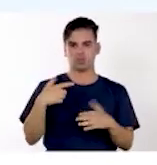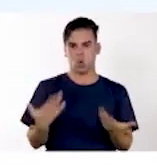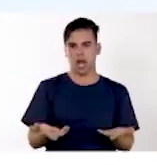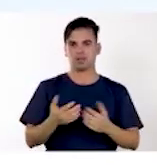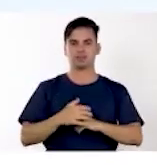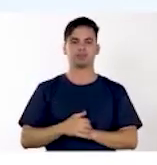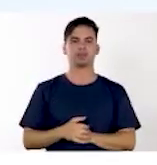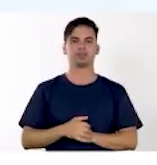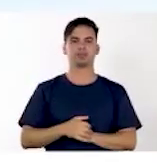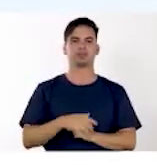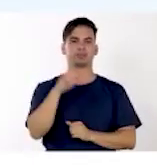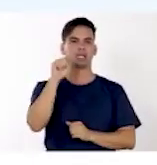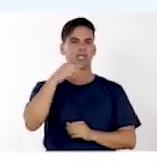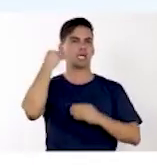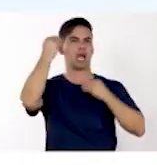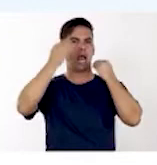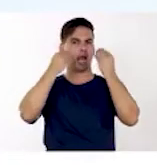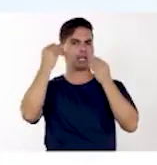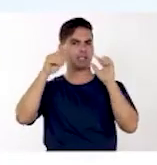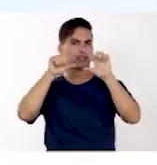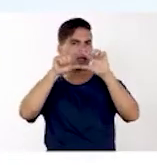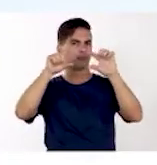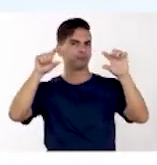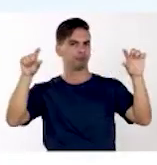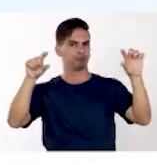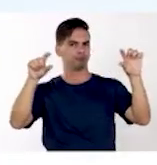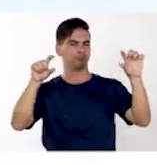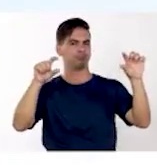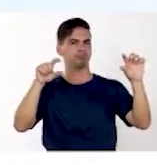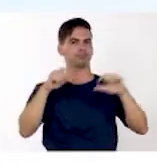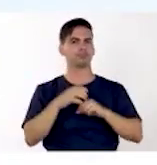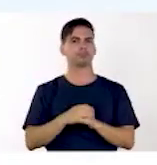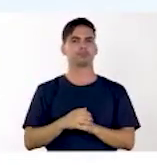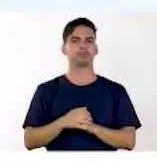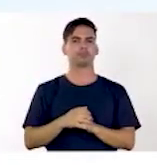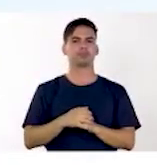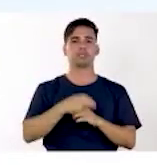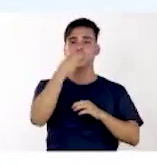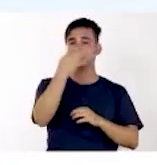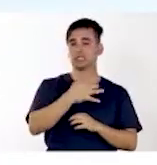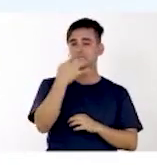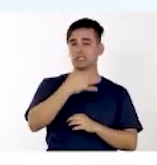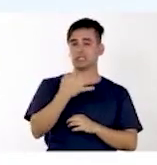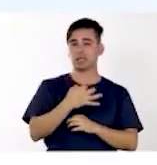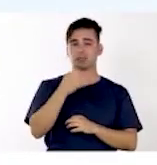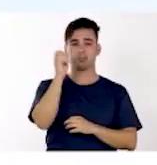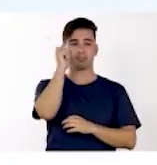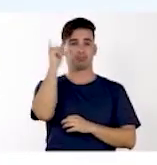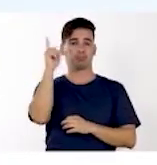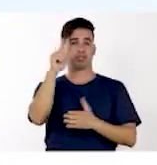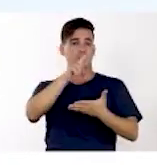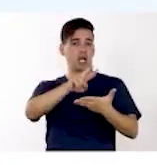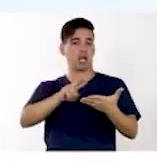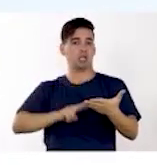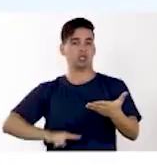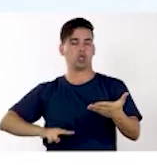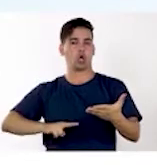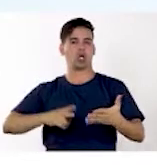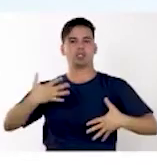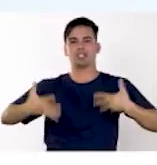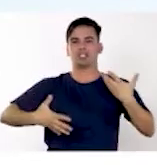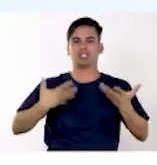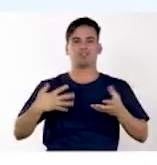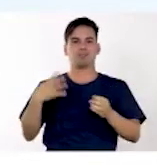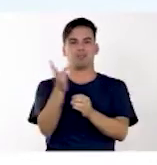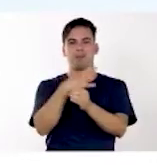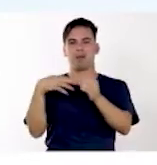oración. Siempre los ávidos lectores han disfrutado la magia de las